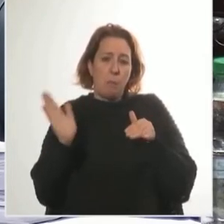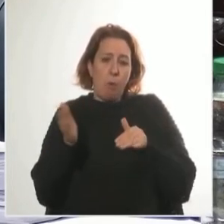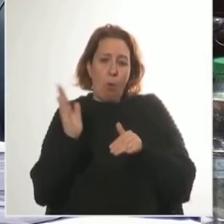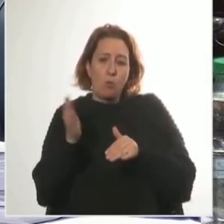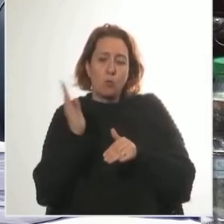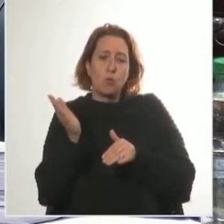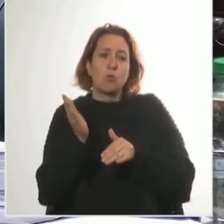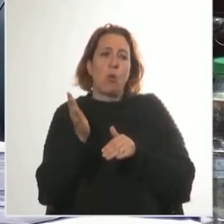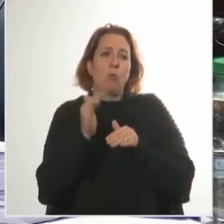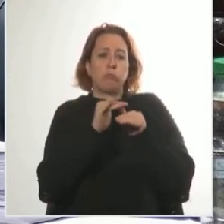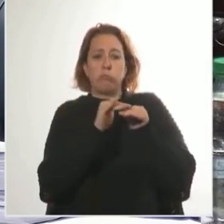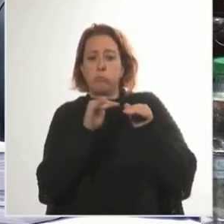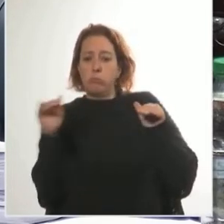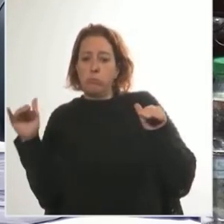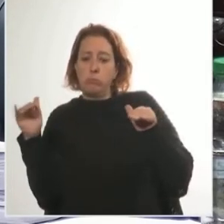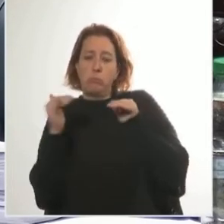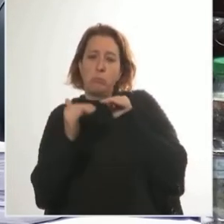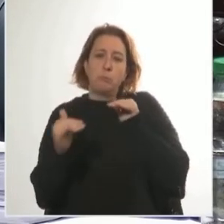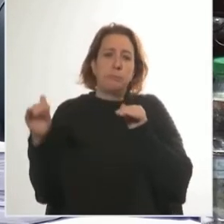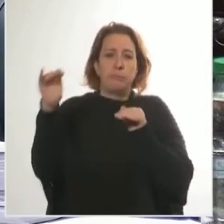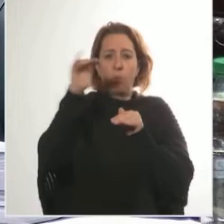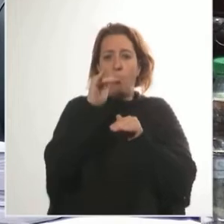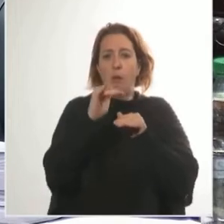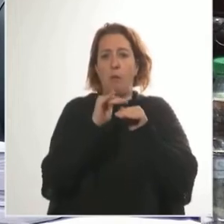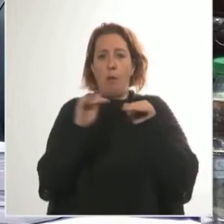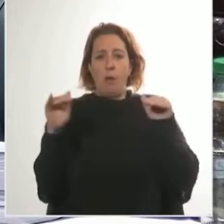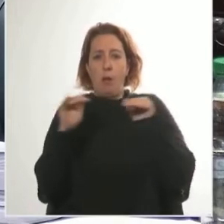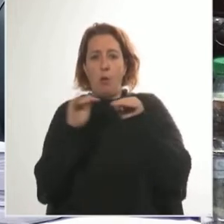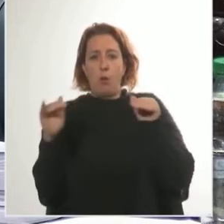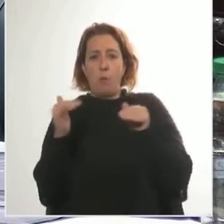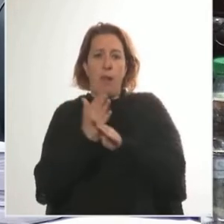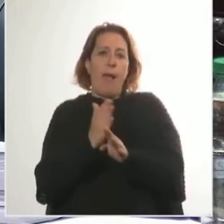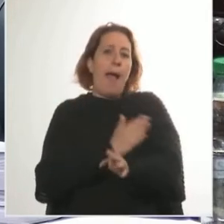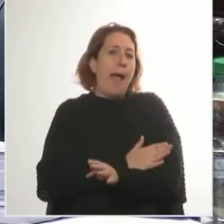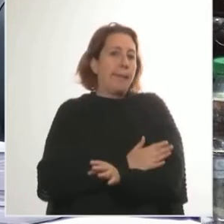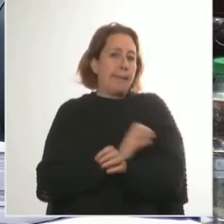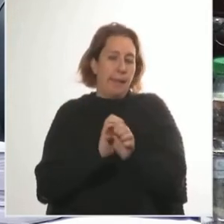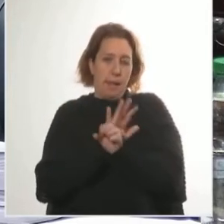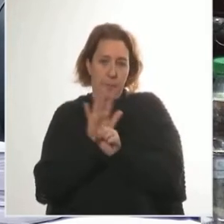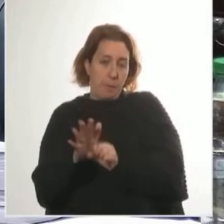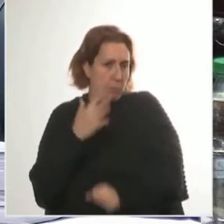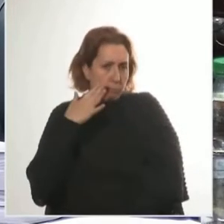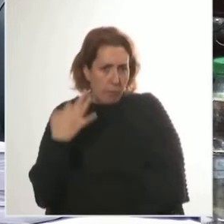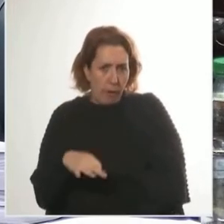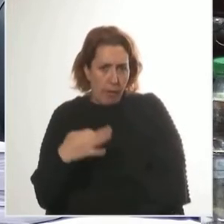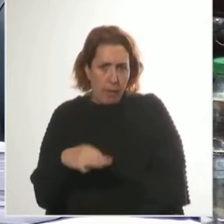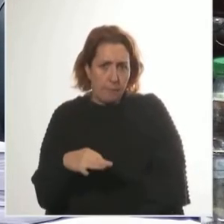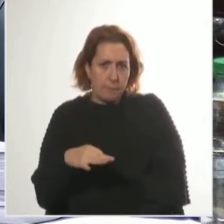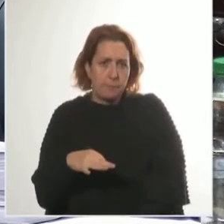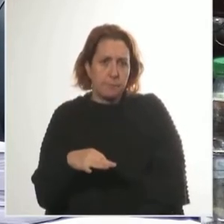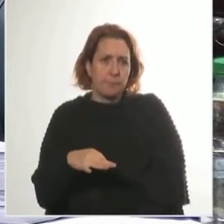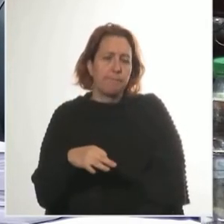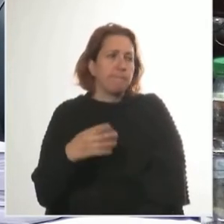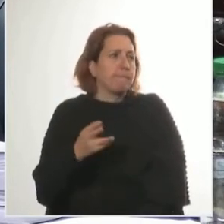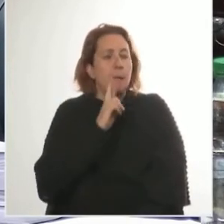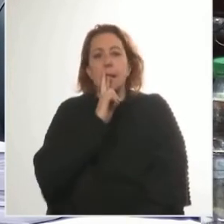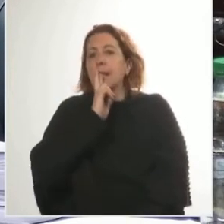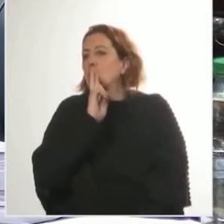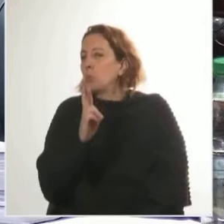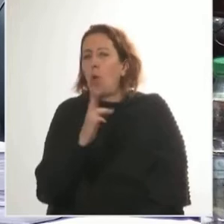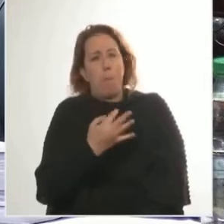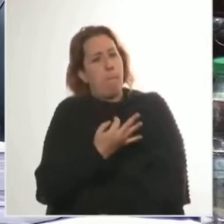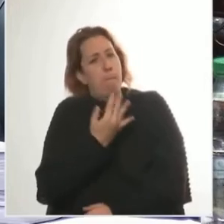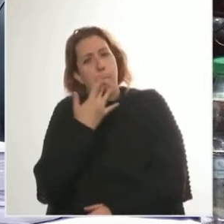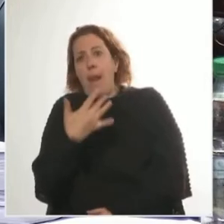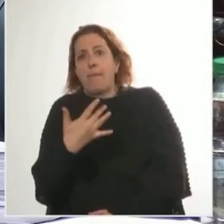están levemente por encima de los niveles prepandemia. ¿Es verdad? ¿Es un resultado